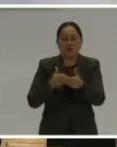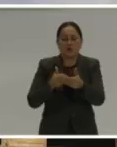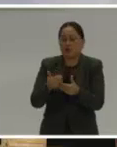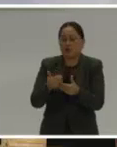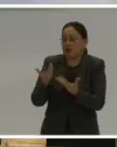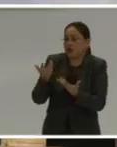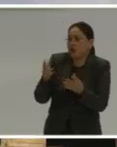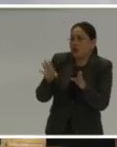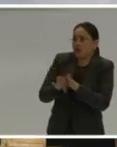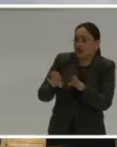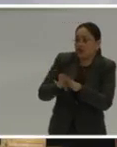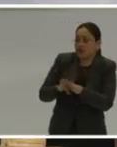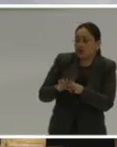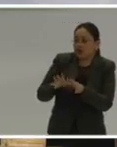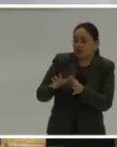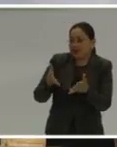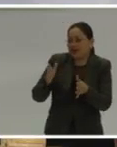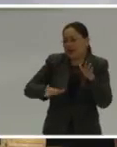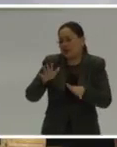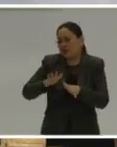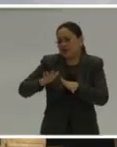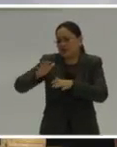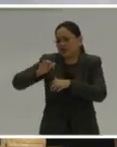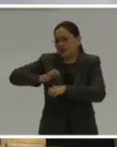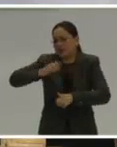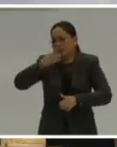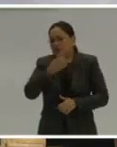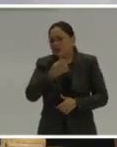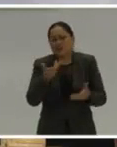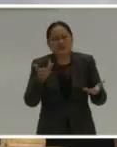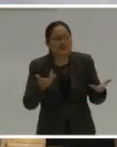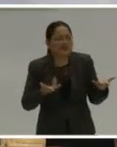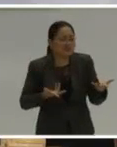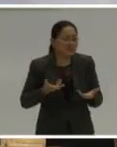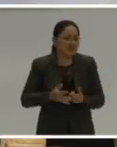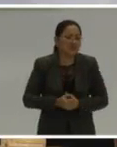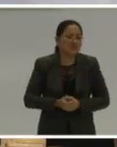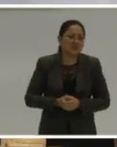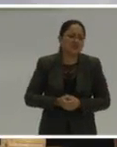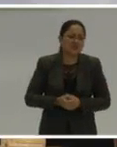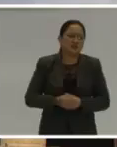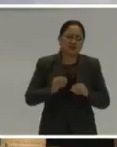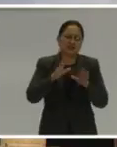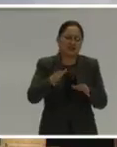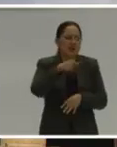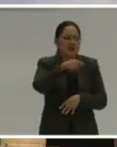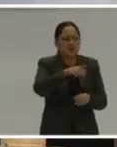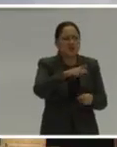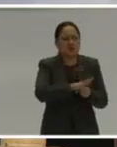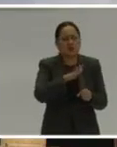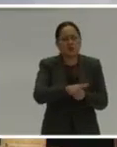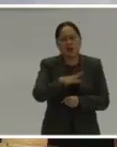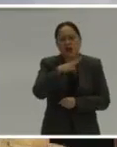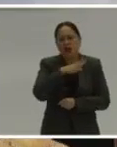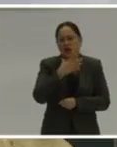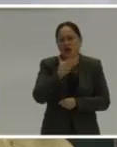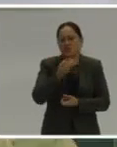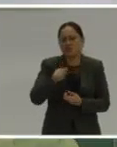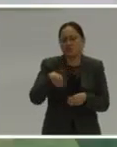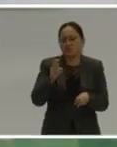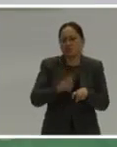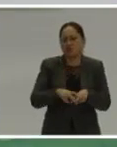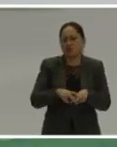las autoridades con lágrimas nos dijo, claro pues, ustedes están bien sentados, tienen su sueldo,